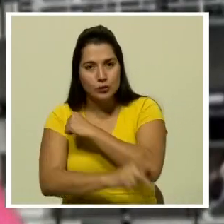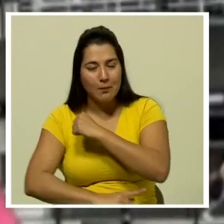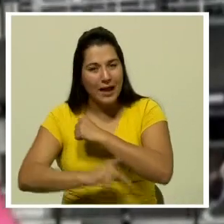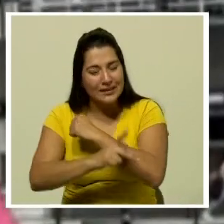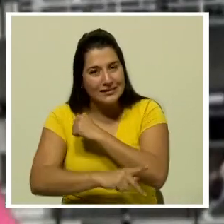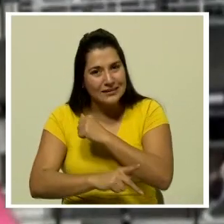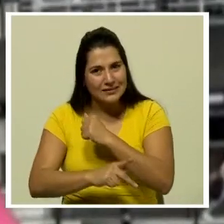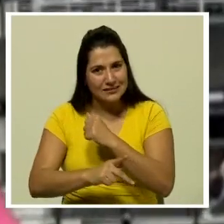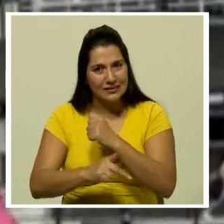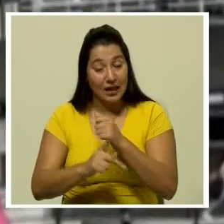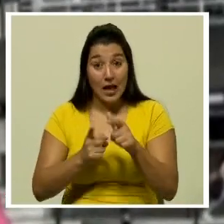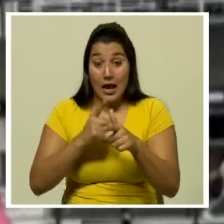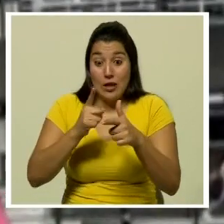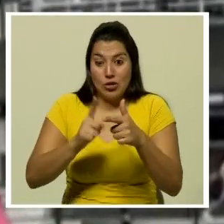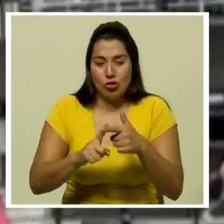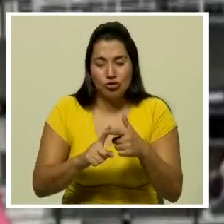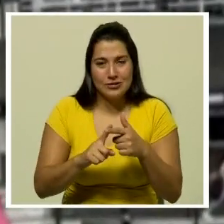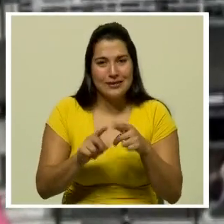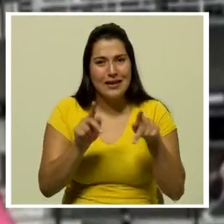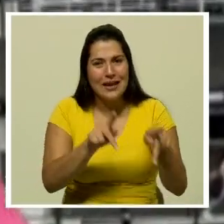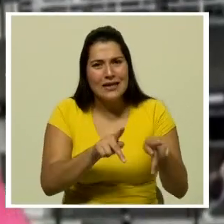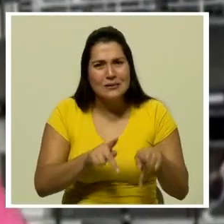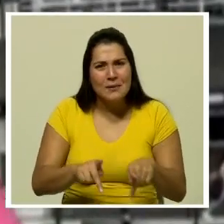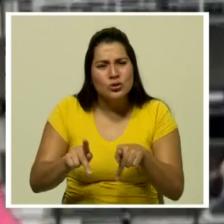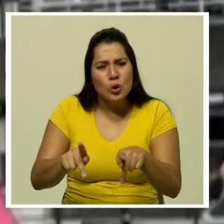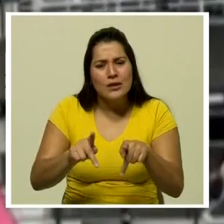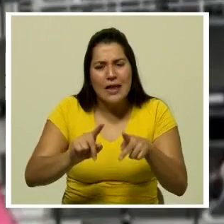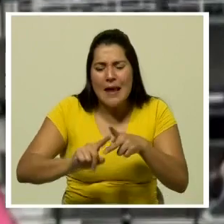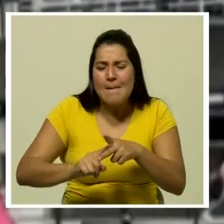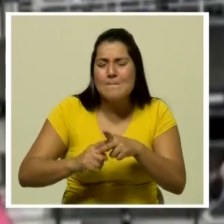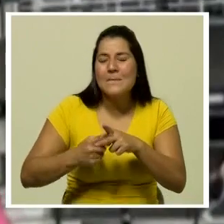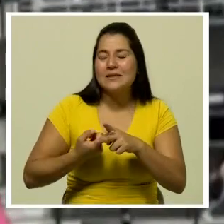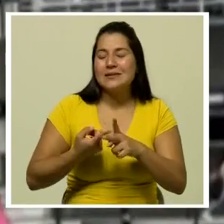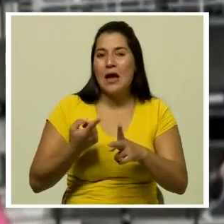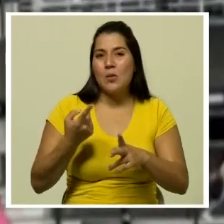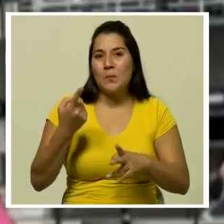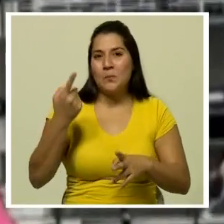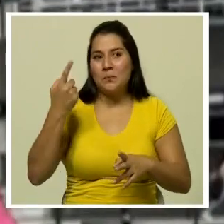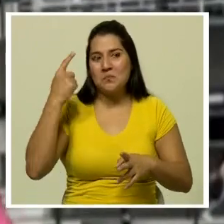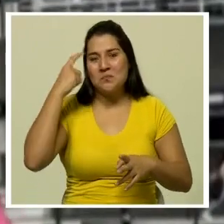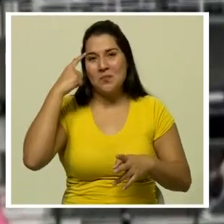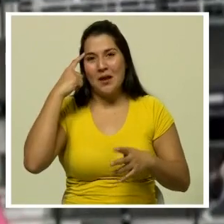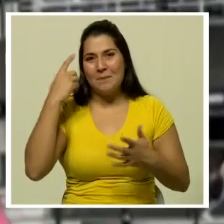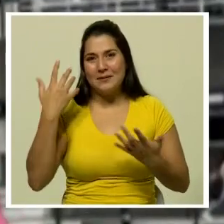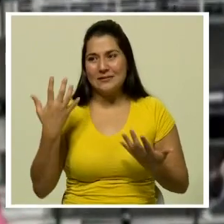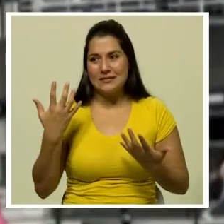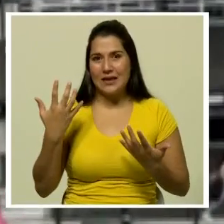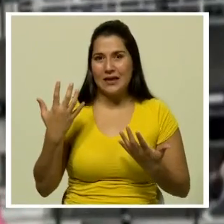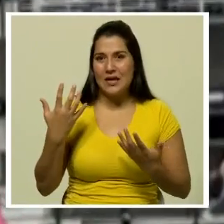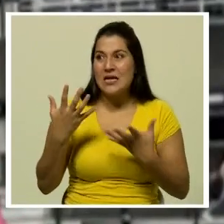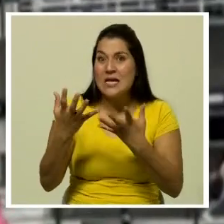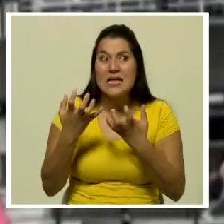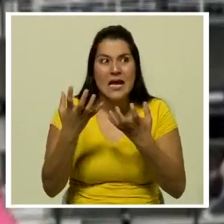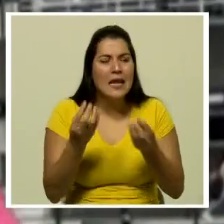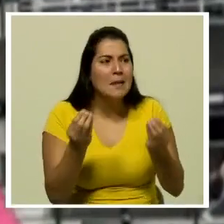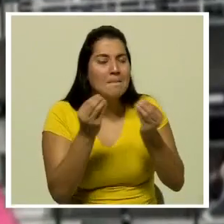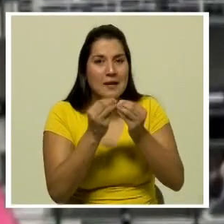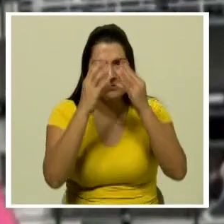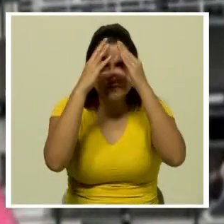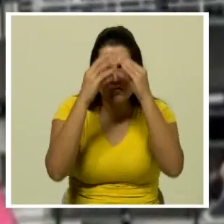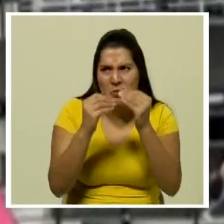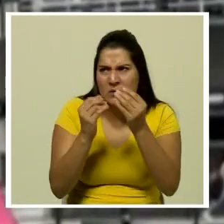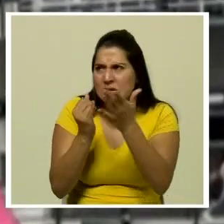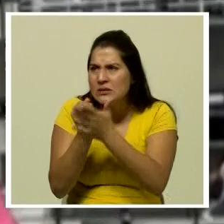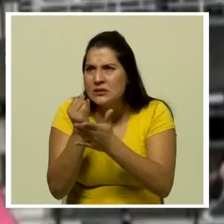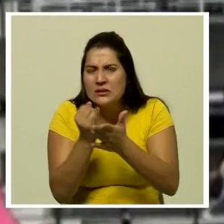gente empezó a tener esta reacción de una avidez por información. El